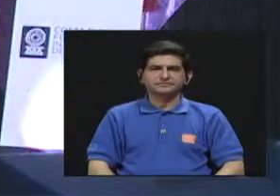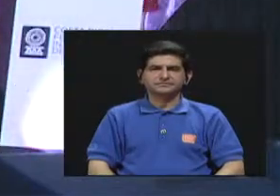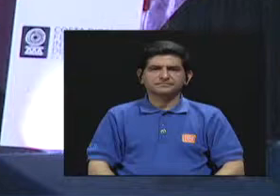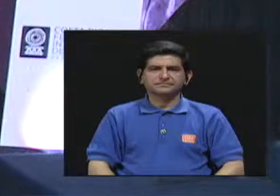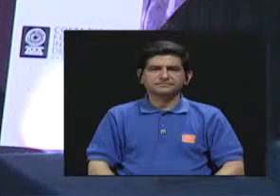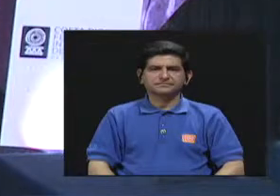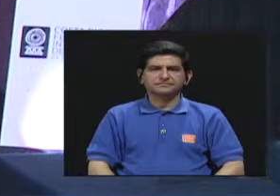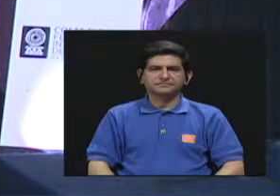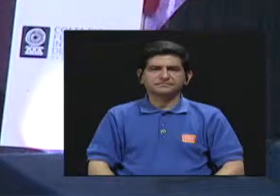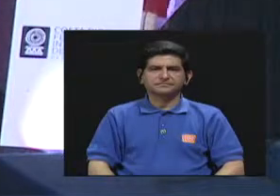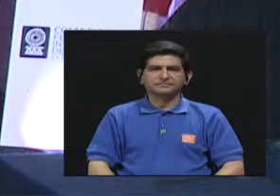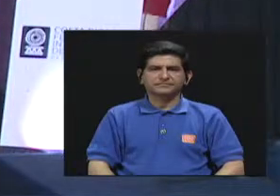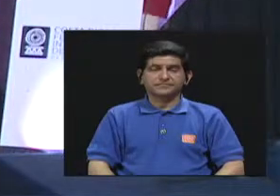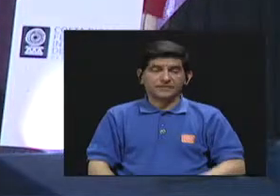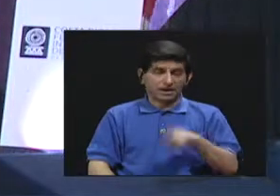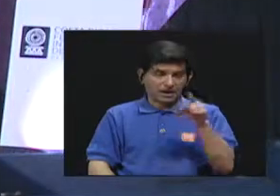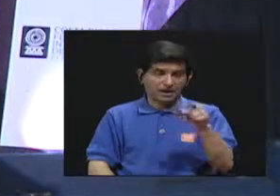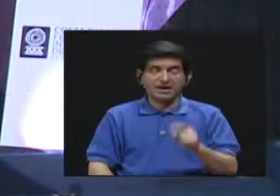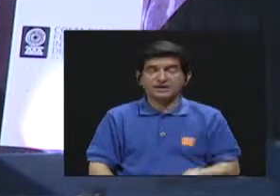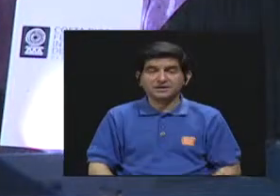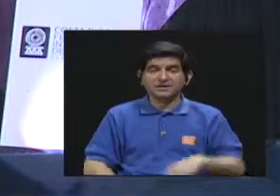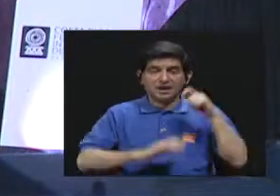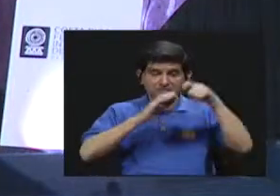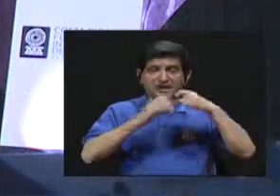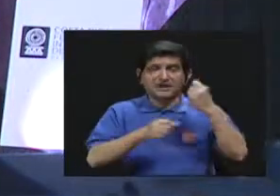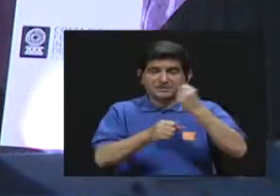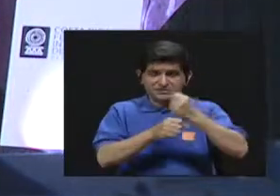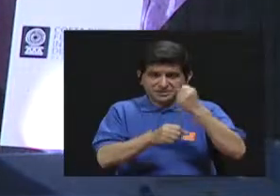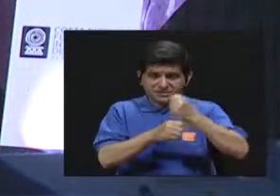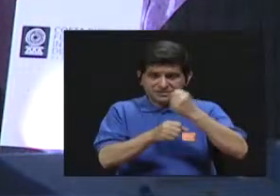Muy dulce, muy profesional Nicole para trabajar.